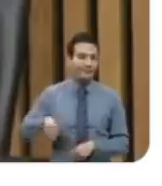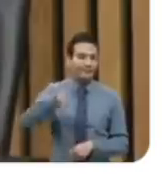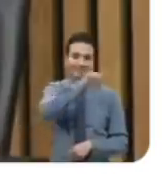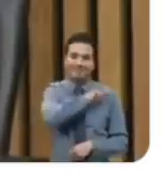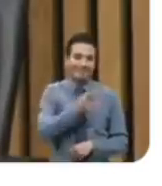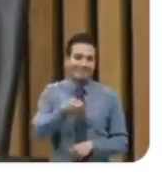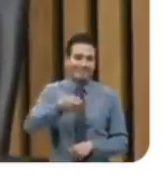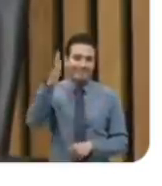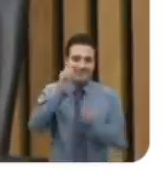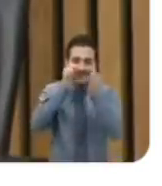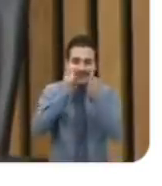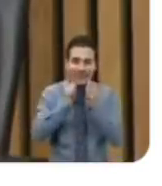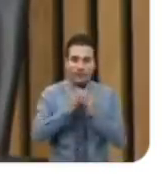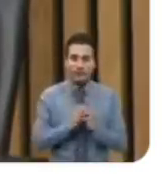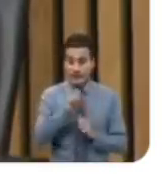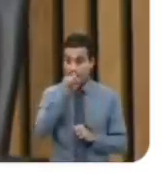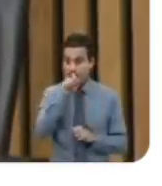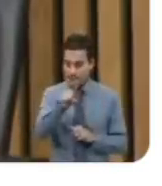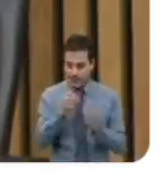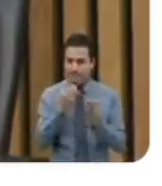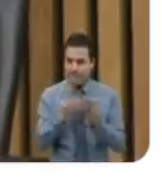la segunda realidad